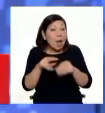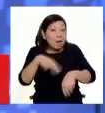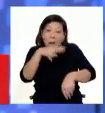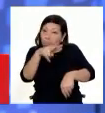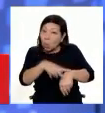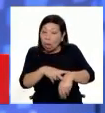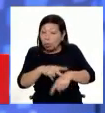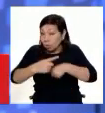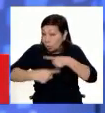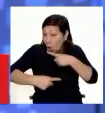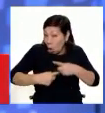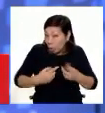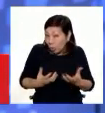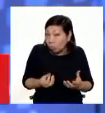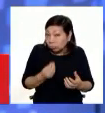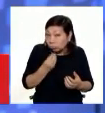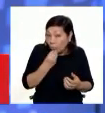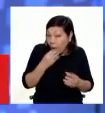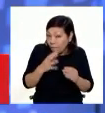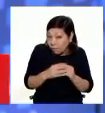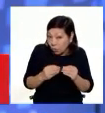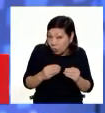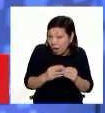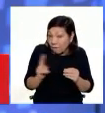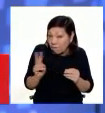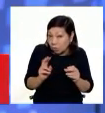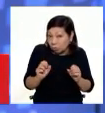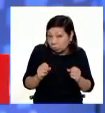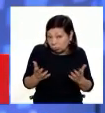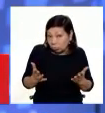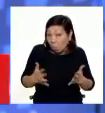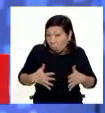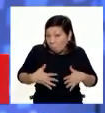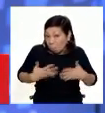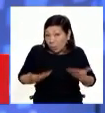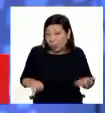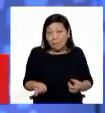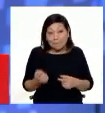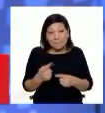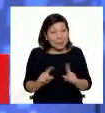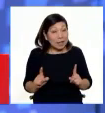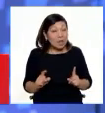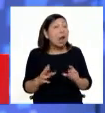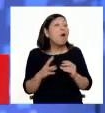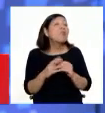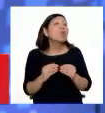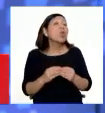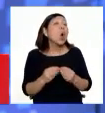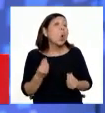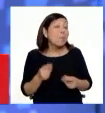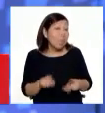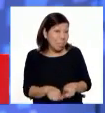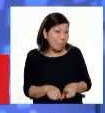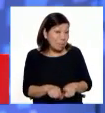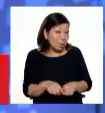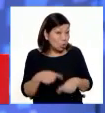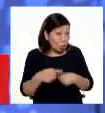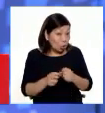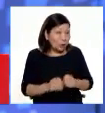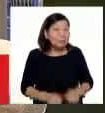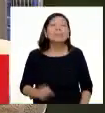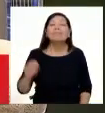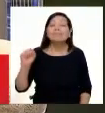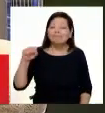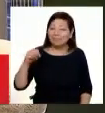debería ser todos los días debemos comer frutas, verduras? Sí, sabemos que de todas maneras debemos incluirlas, pero ¿las frutas también son todos los días?